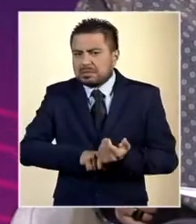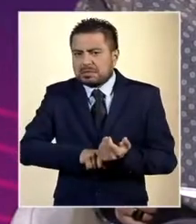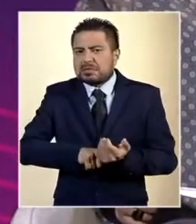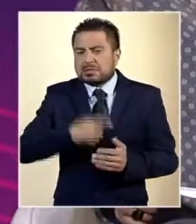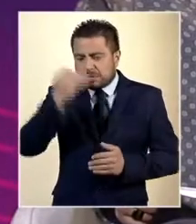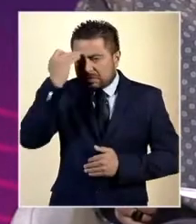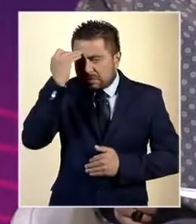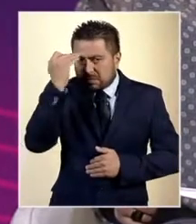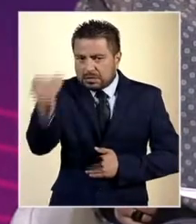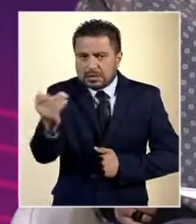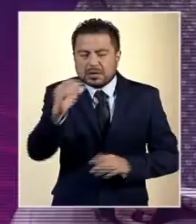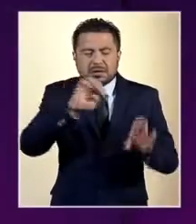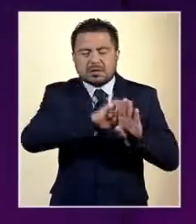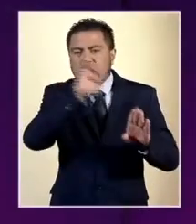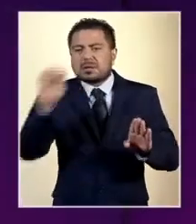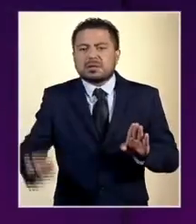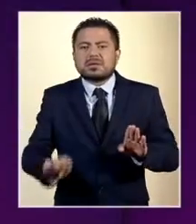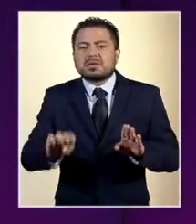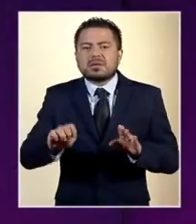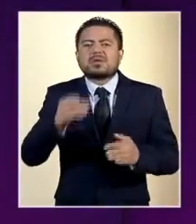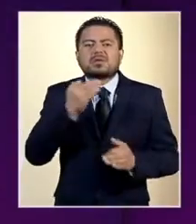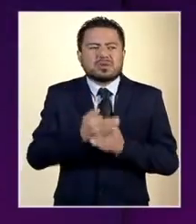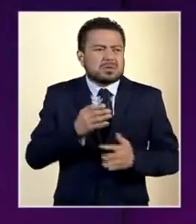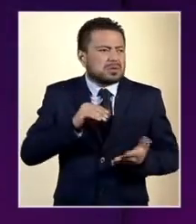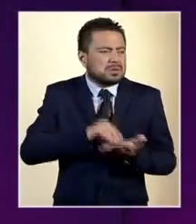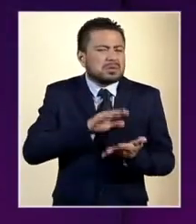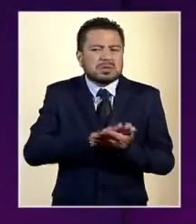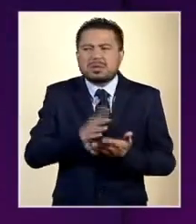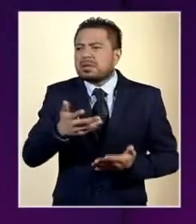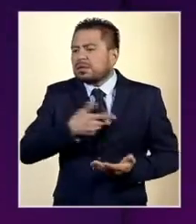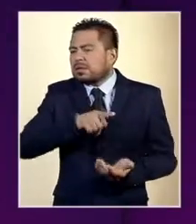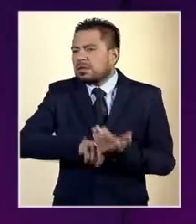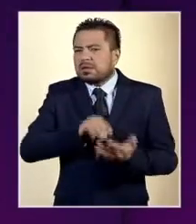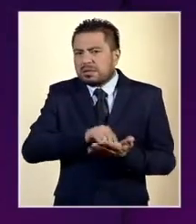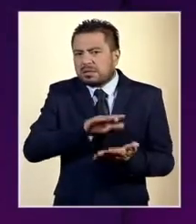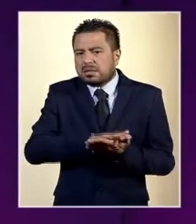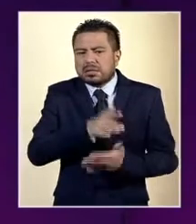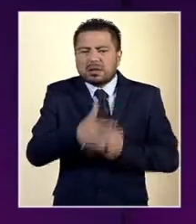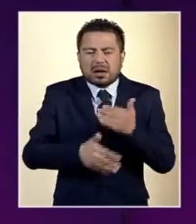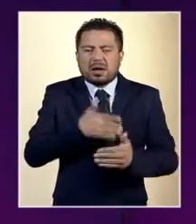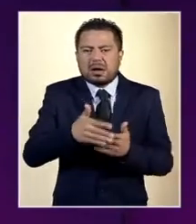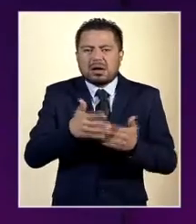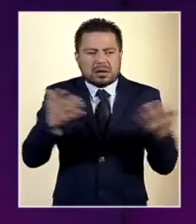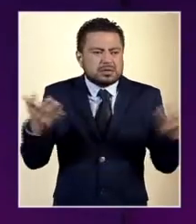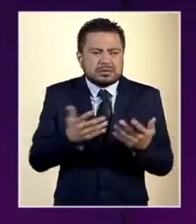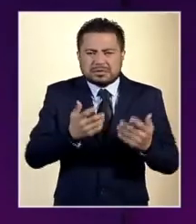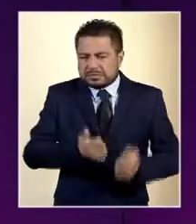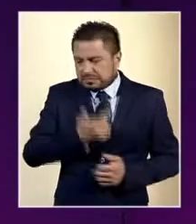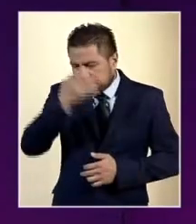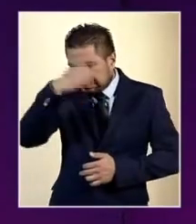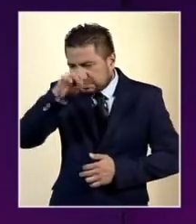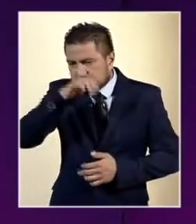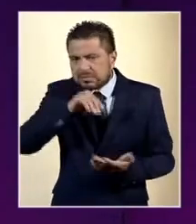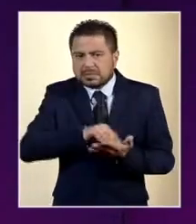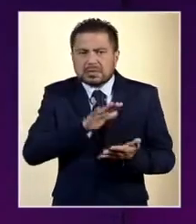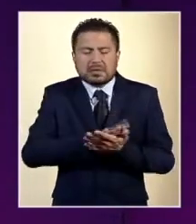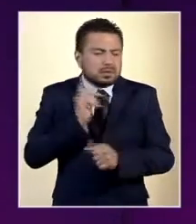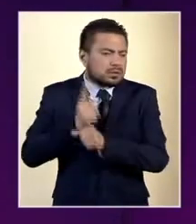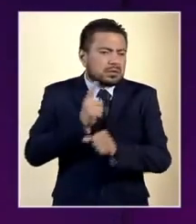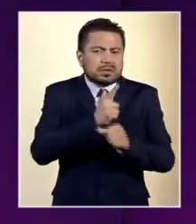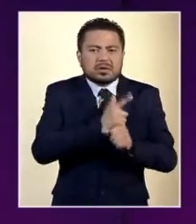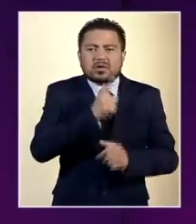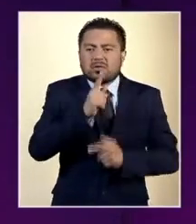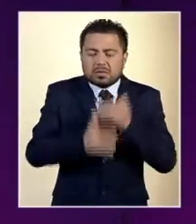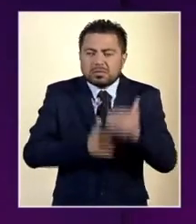mucho tiempo. Por ejemplo, de las organizaciones que estamos, pues creo que tenemos como estas acciones y estas experiencias en las cuales pues hemos visto que tal